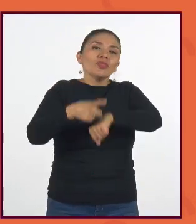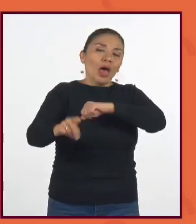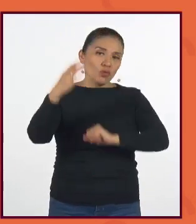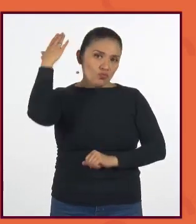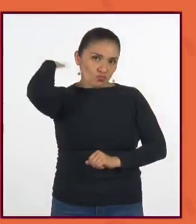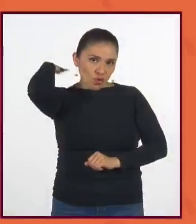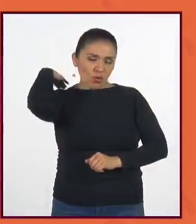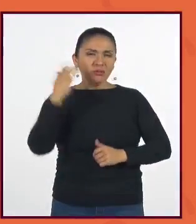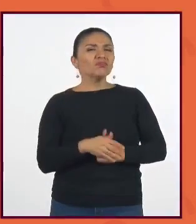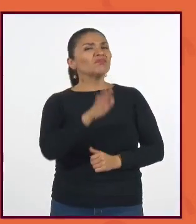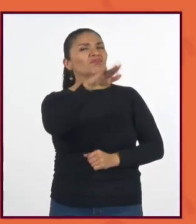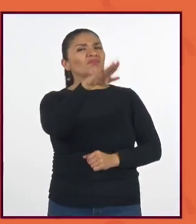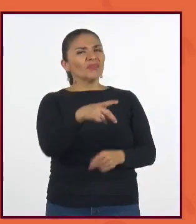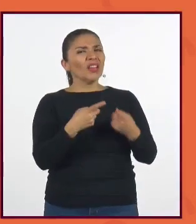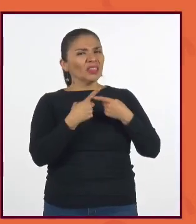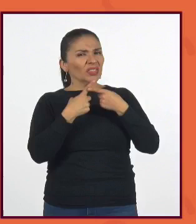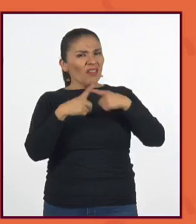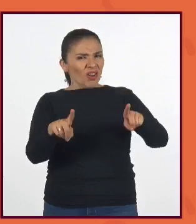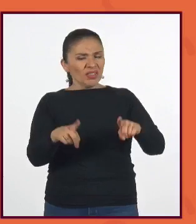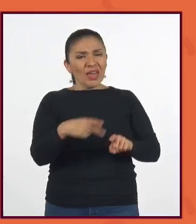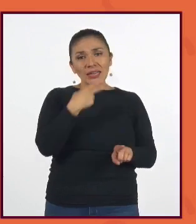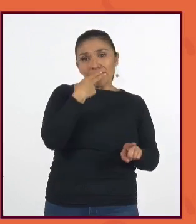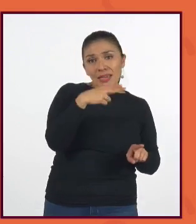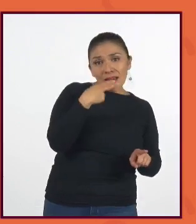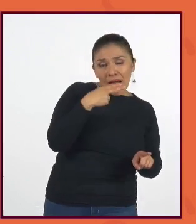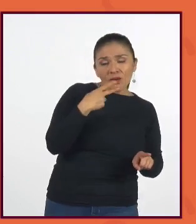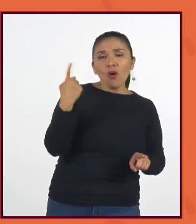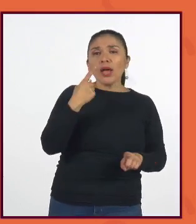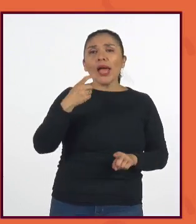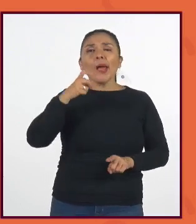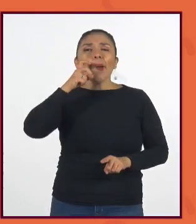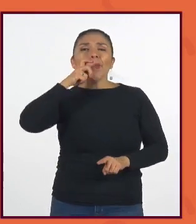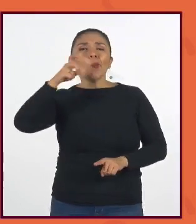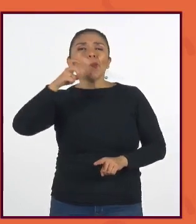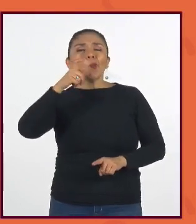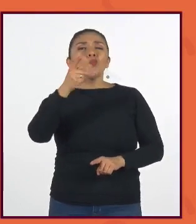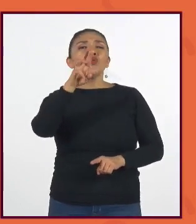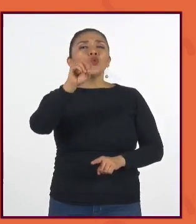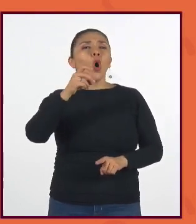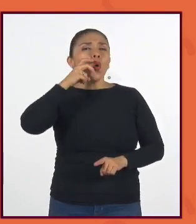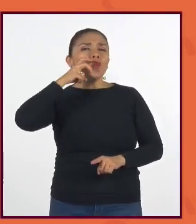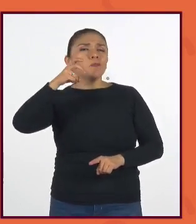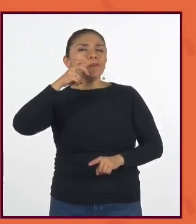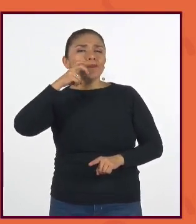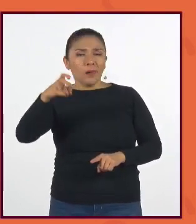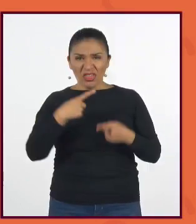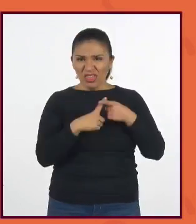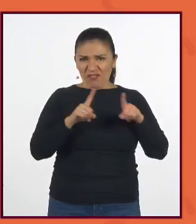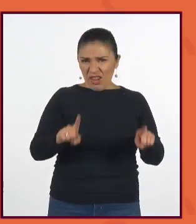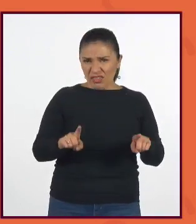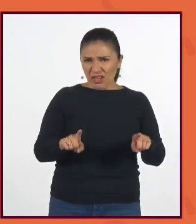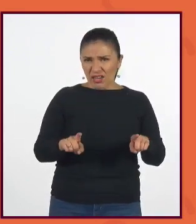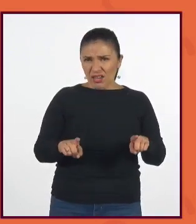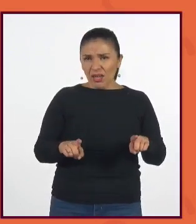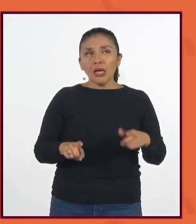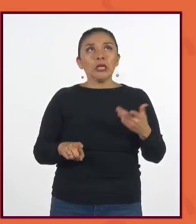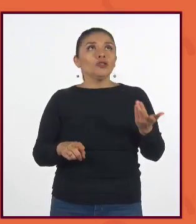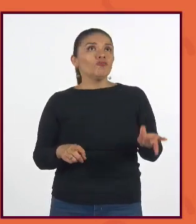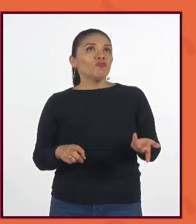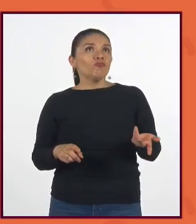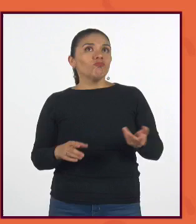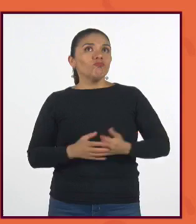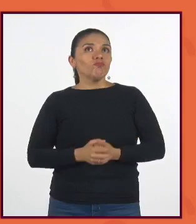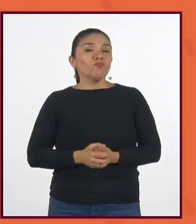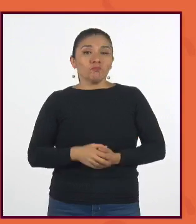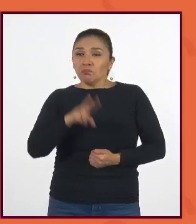¿Que es muy diferente la del cigarro que de la del puro? ¿O no tiene nada que...? En realidad,